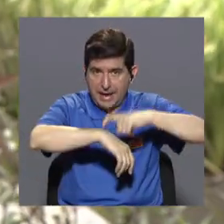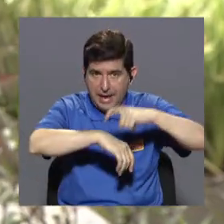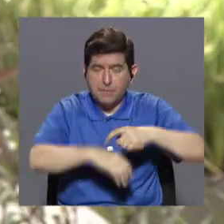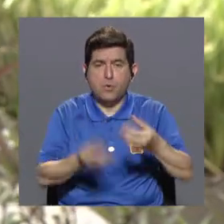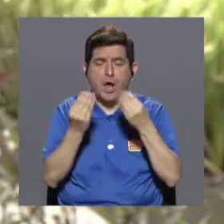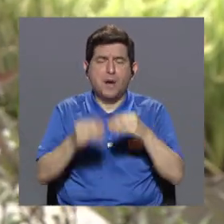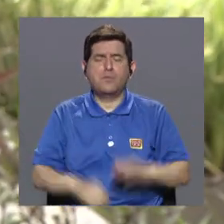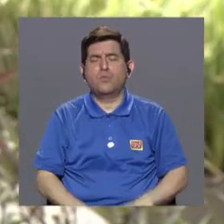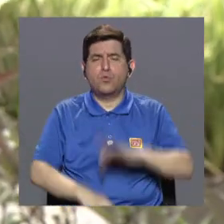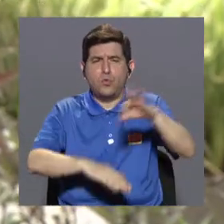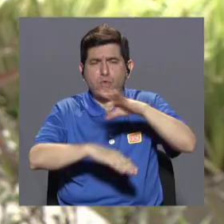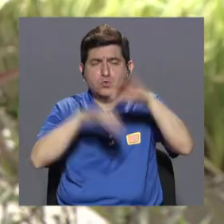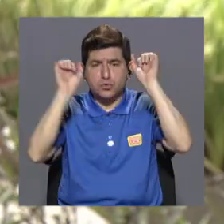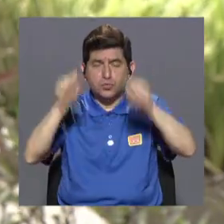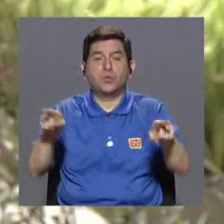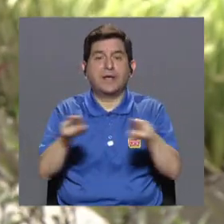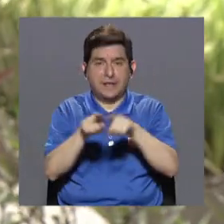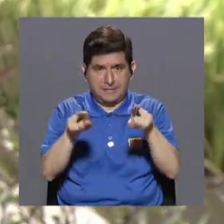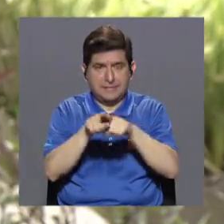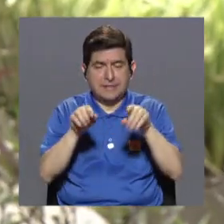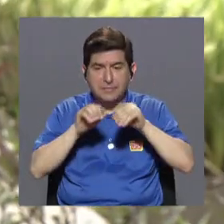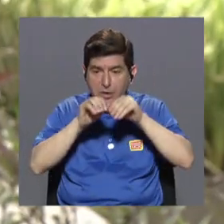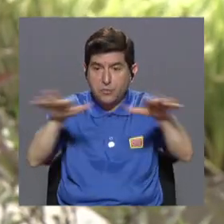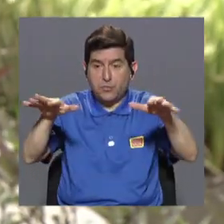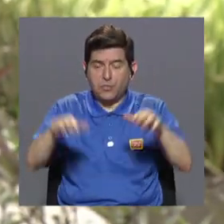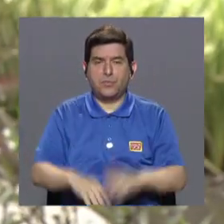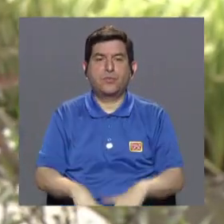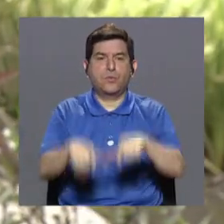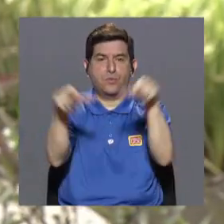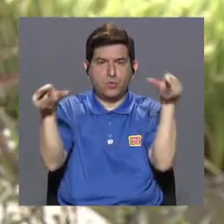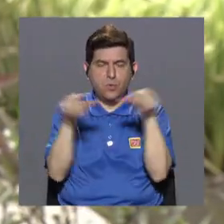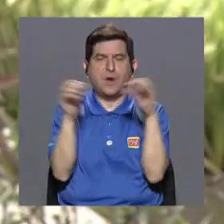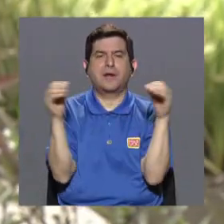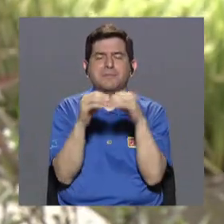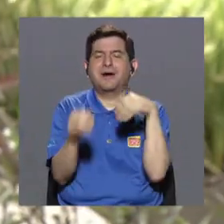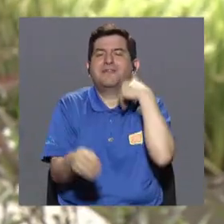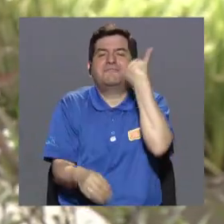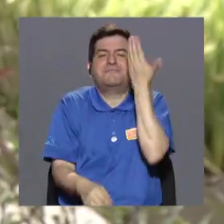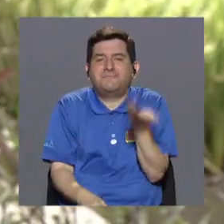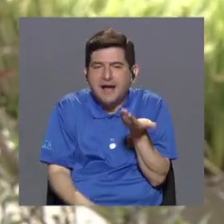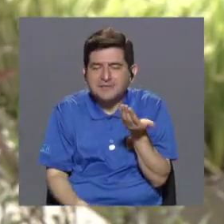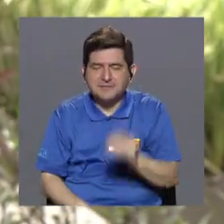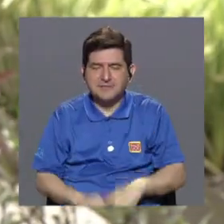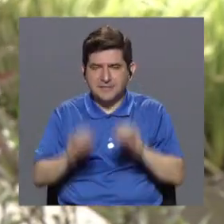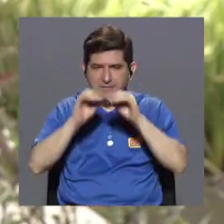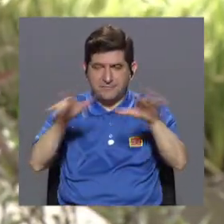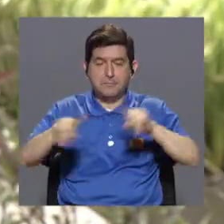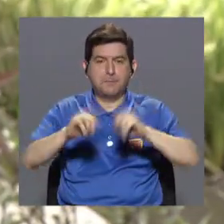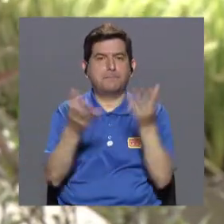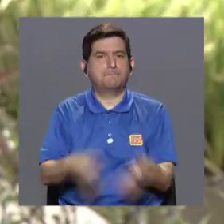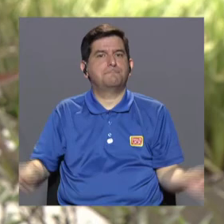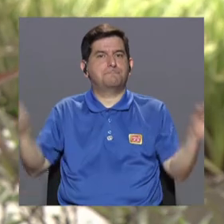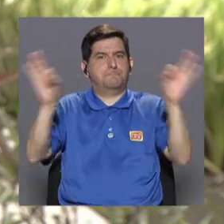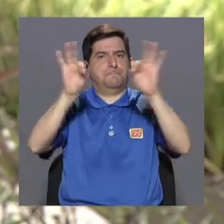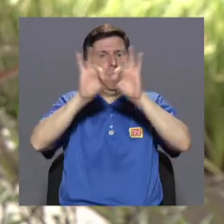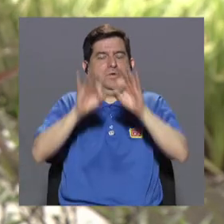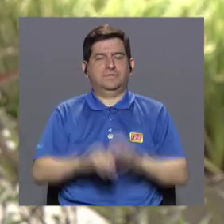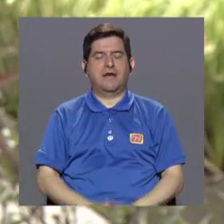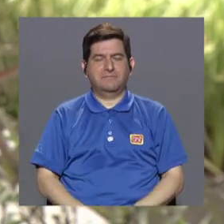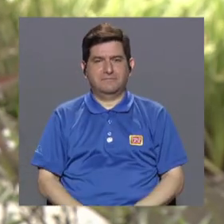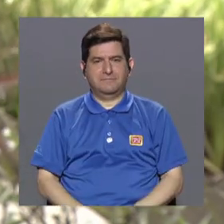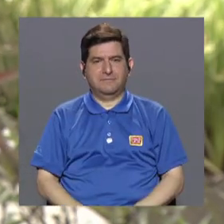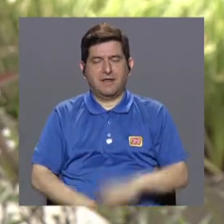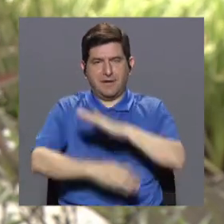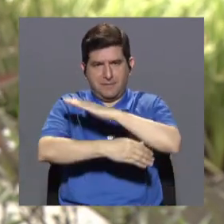puede transmitirse también. Entonces, hay zonas donde es más fácil que se transmita, pero es muy importante cuando llevamos